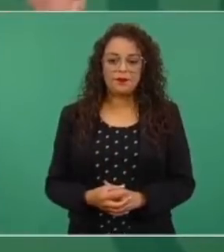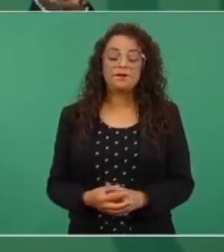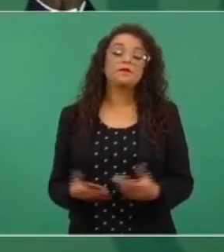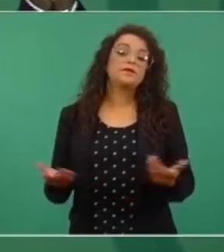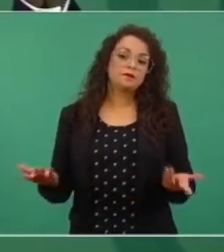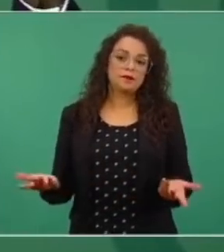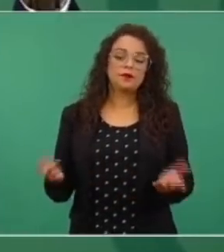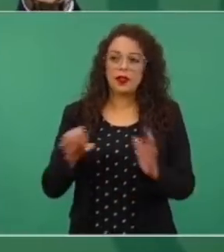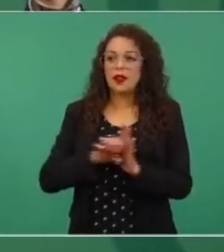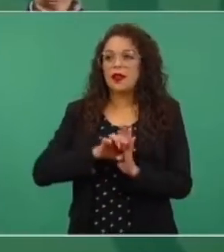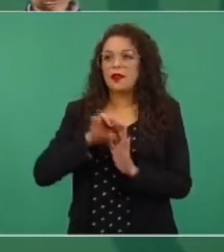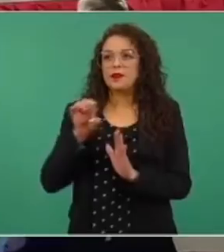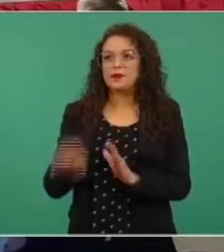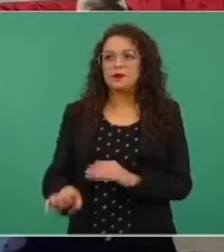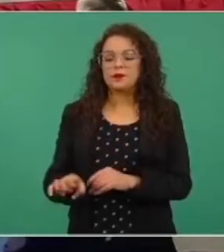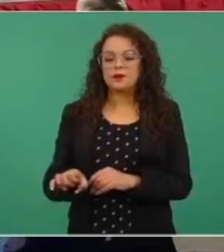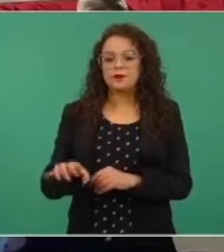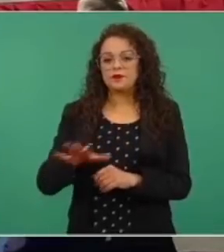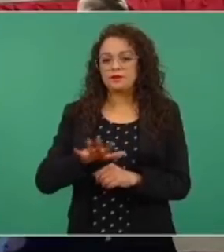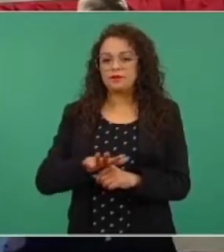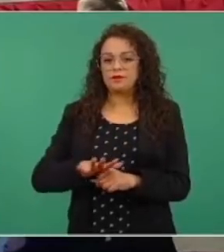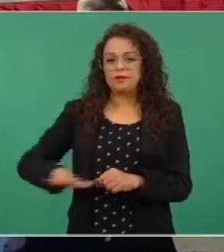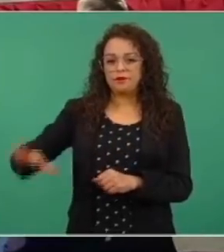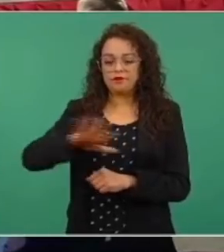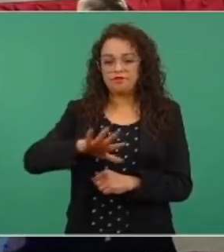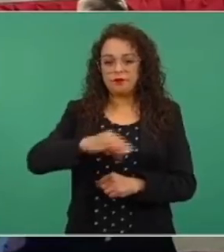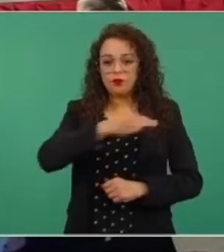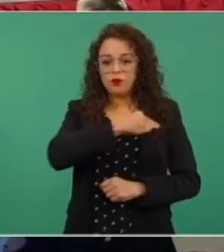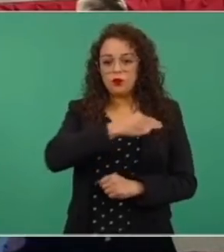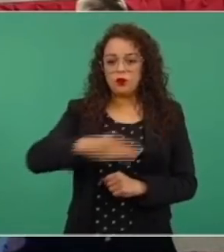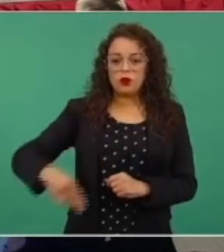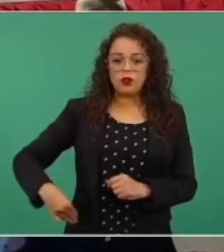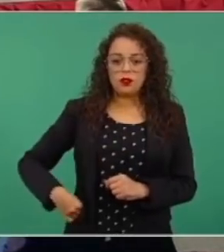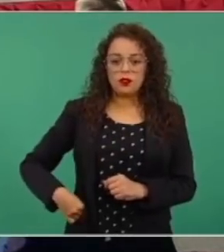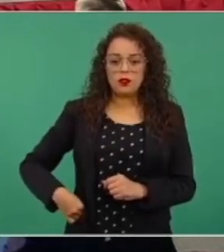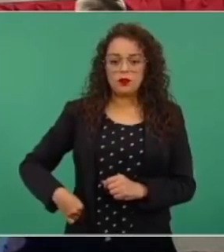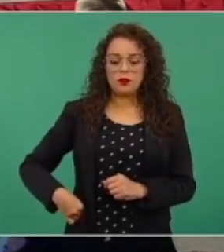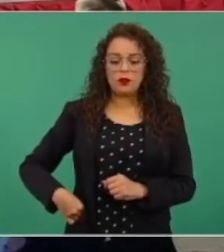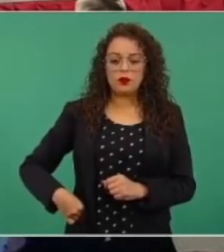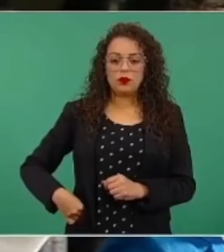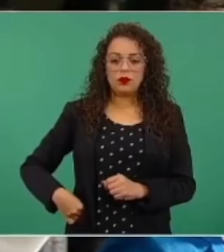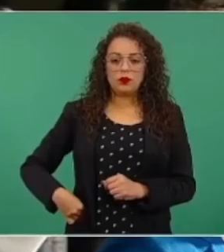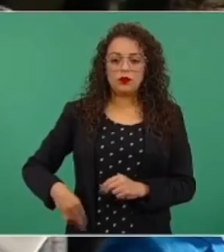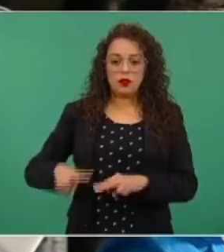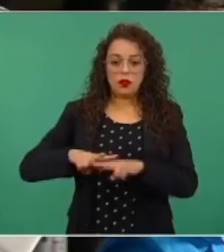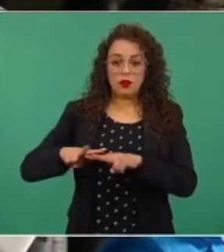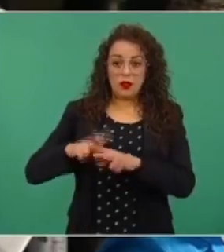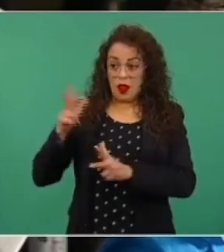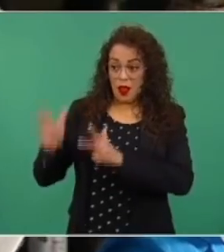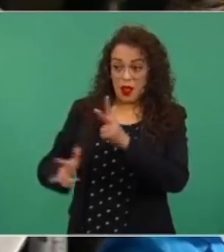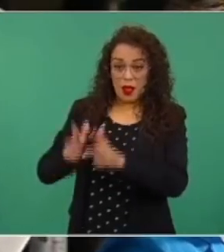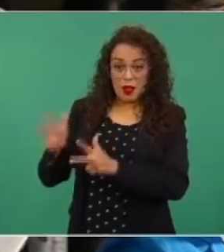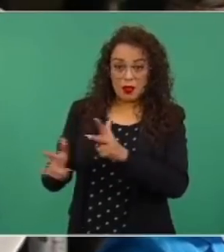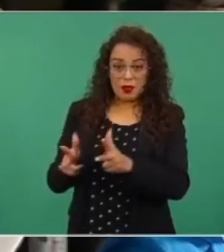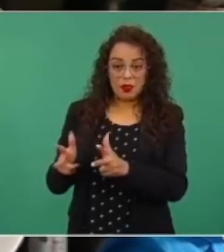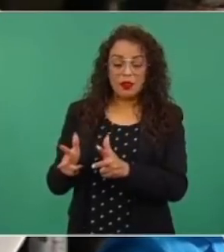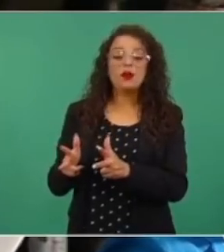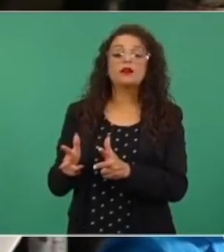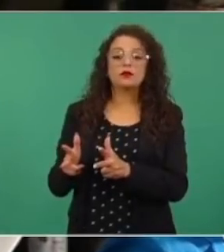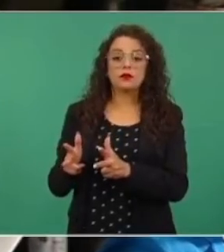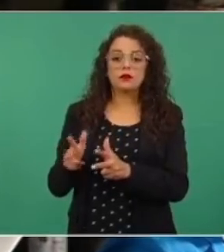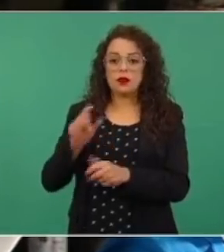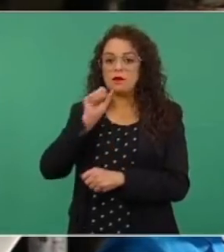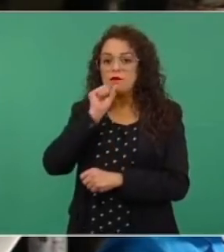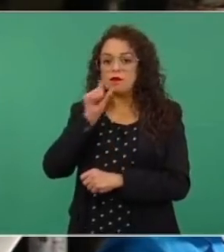por ejemplo, todos los municipios por donde va a pasar el Tren Maya van a tener